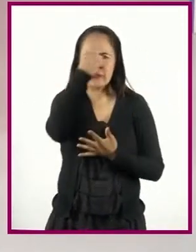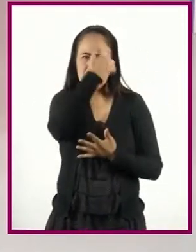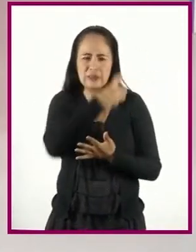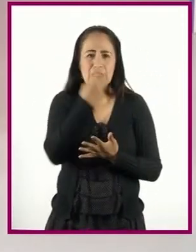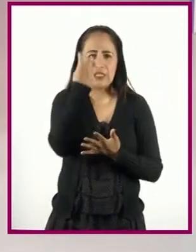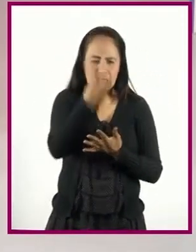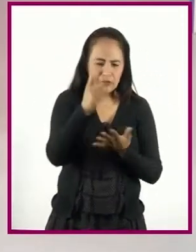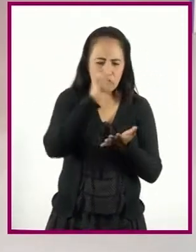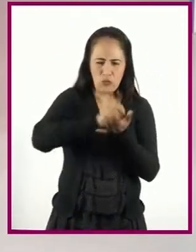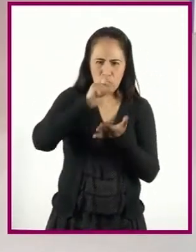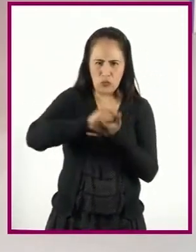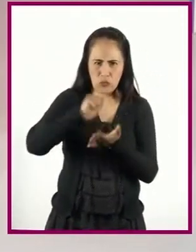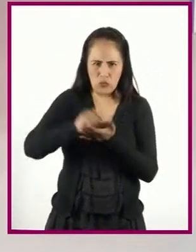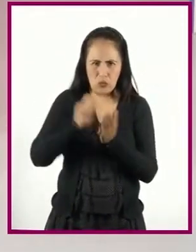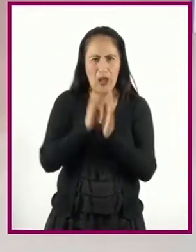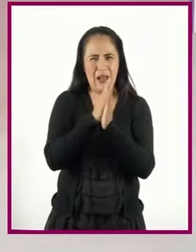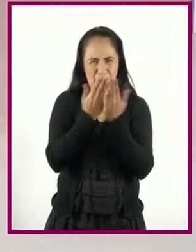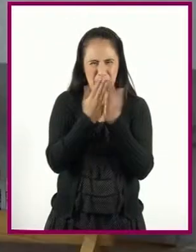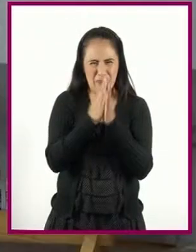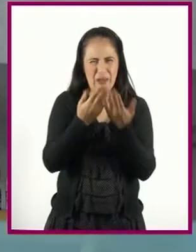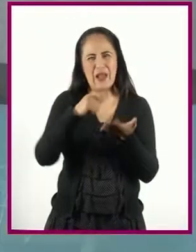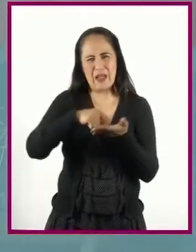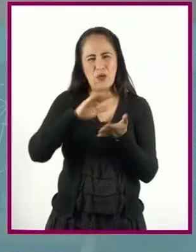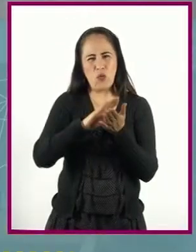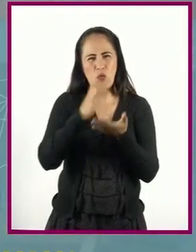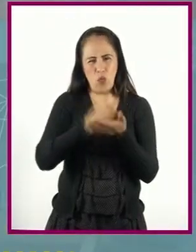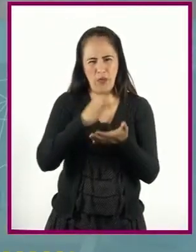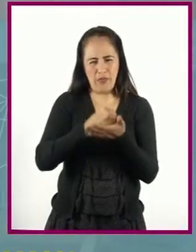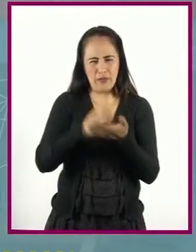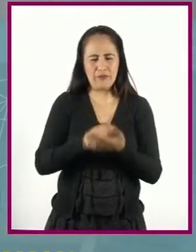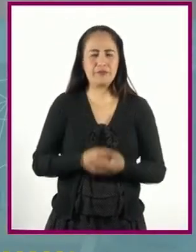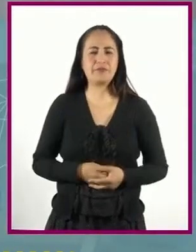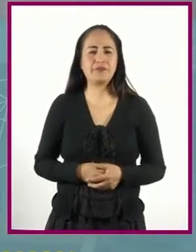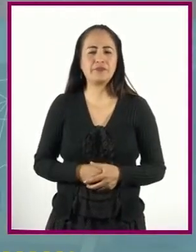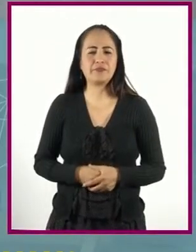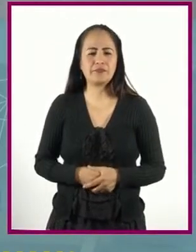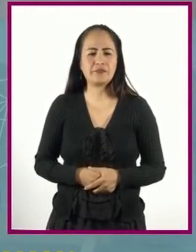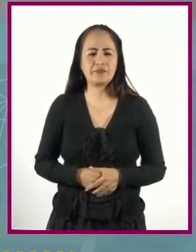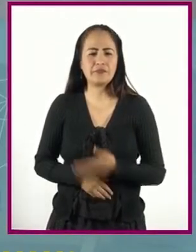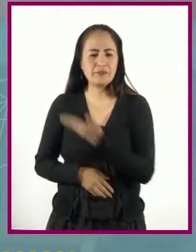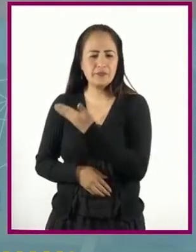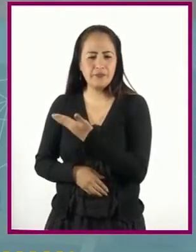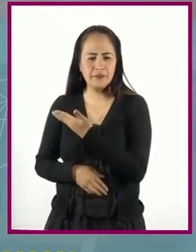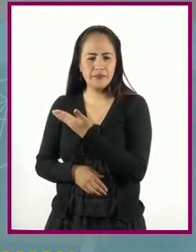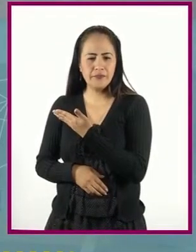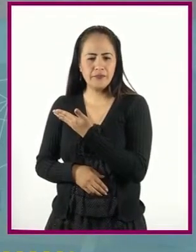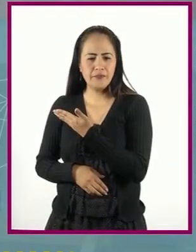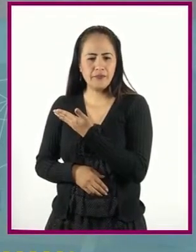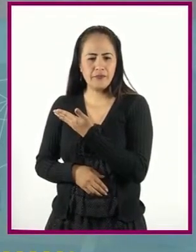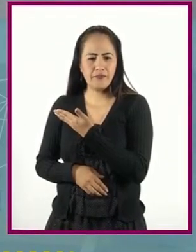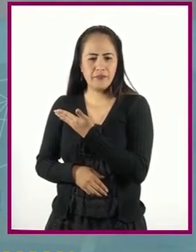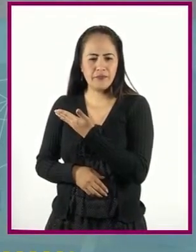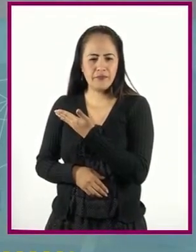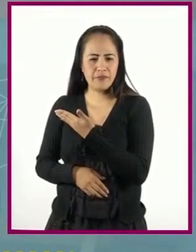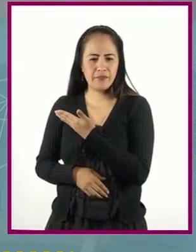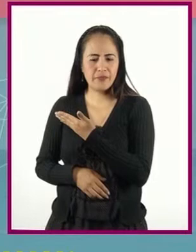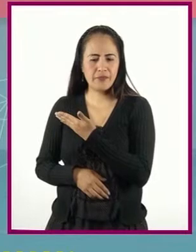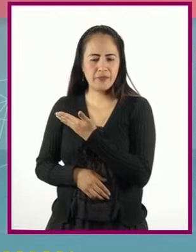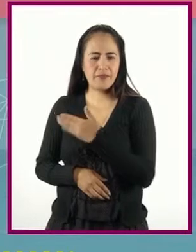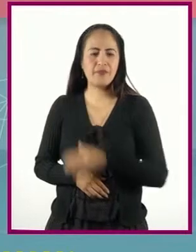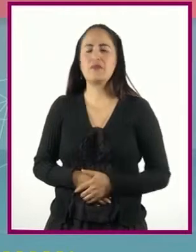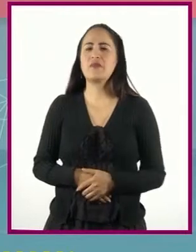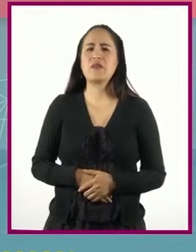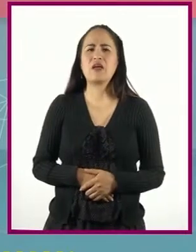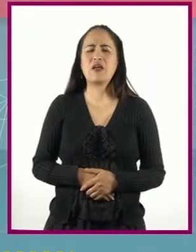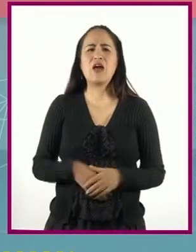bitácora científica o libreta de la asignatura. ¿Alguna vez han intentado compartir una idea con un amigo o amiga, pero